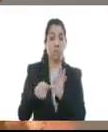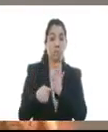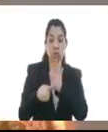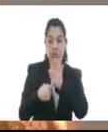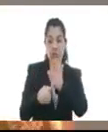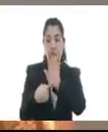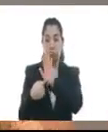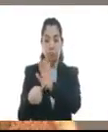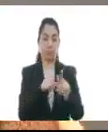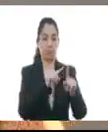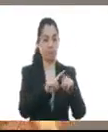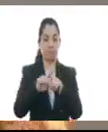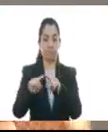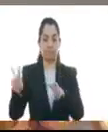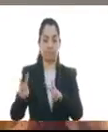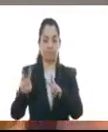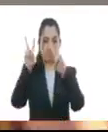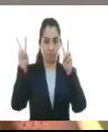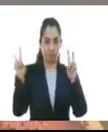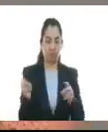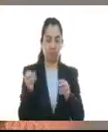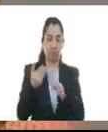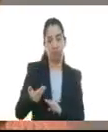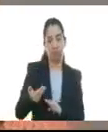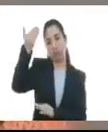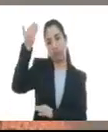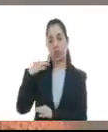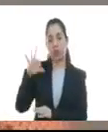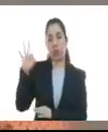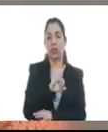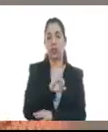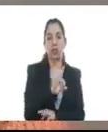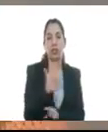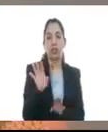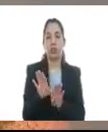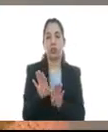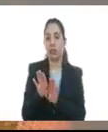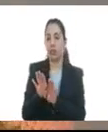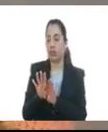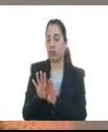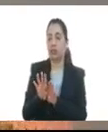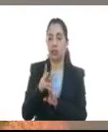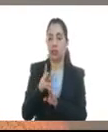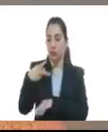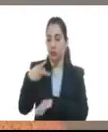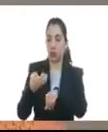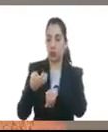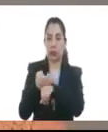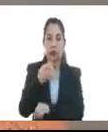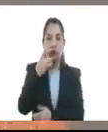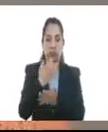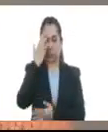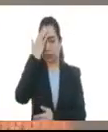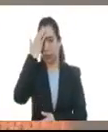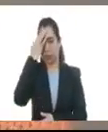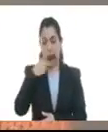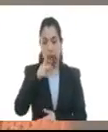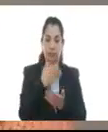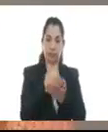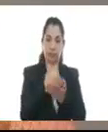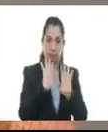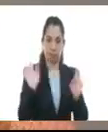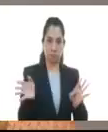pequeñas redacciones locales, hoy están haciendo tema a nivel nacional. Y pues bueno, quiero también aprovechar este espacio